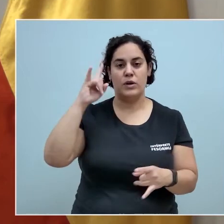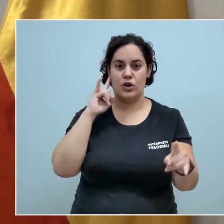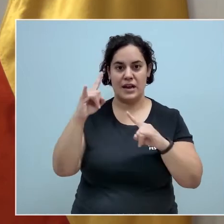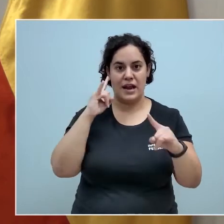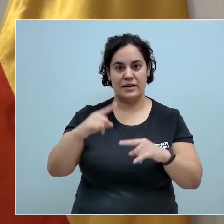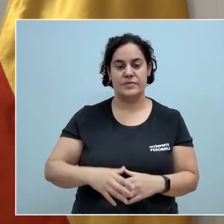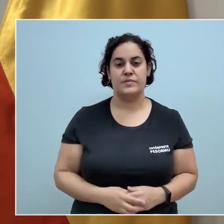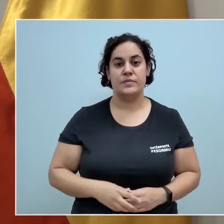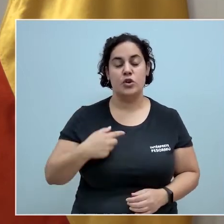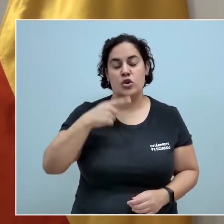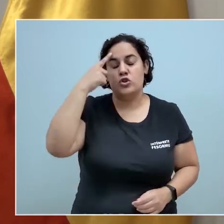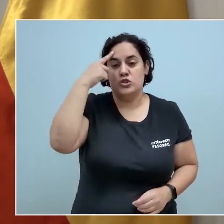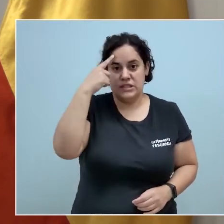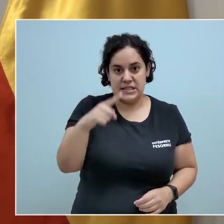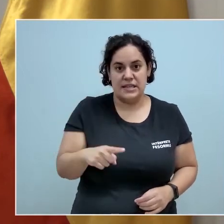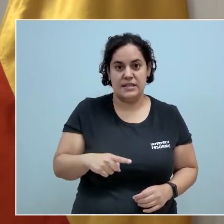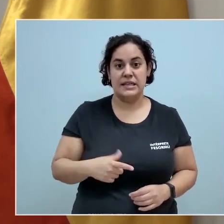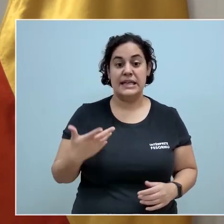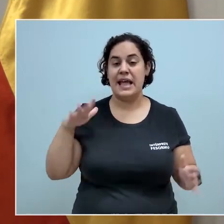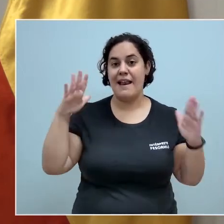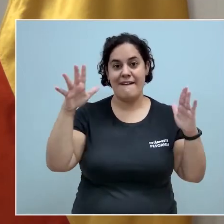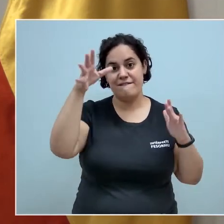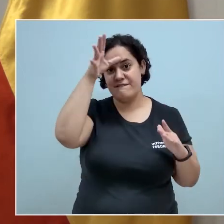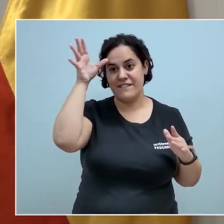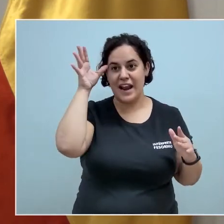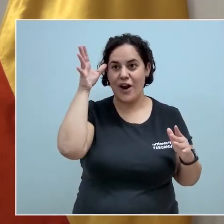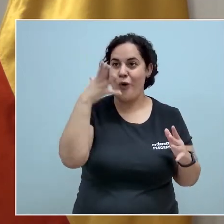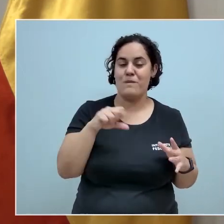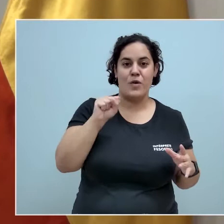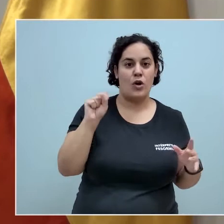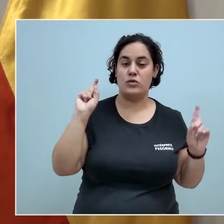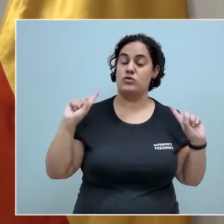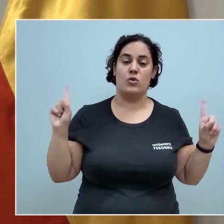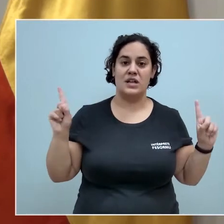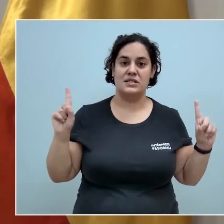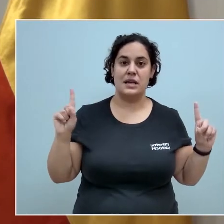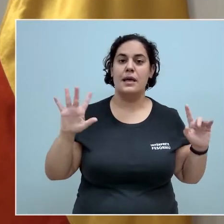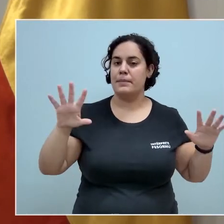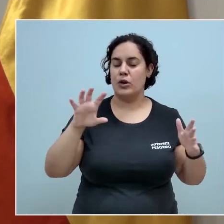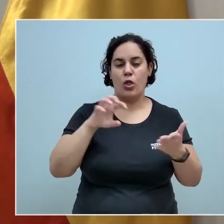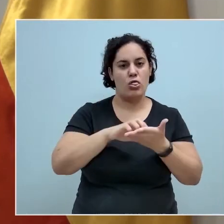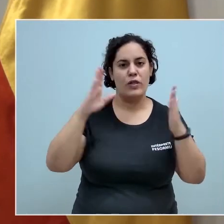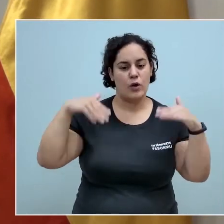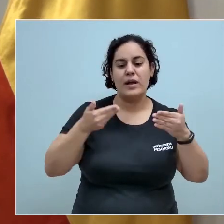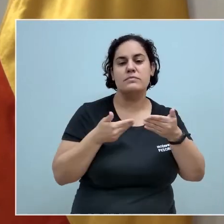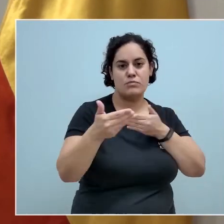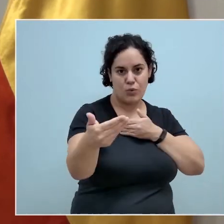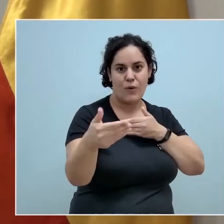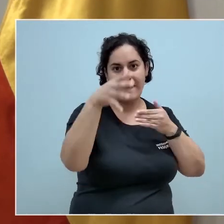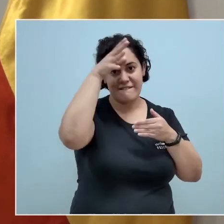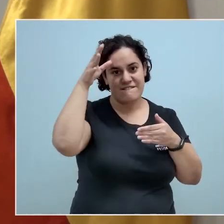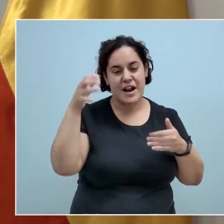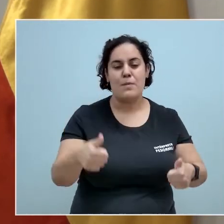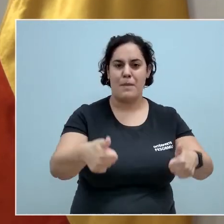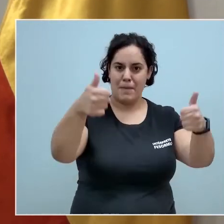de que este no va a ser el verano que soñábamos, pero vendrán indudablemente más veranos. Tenemos